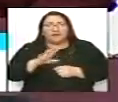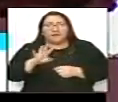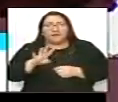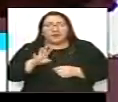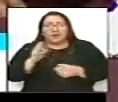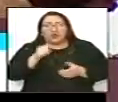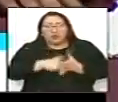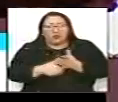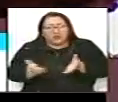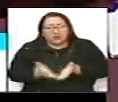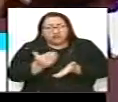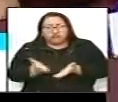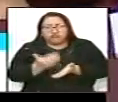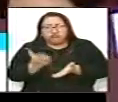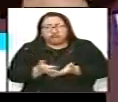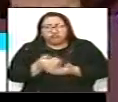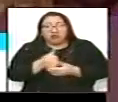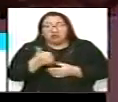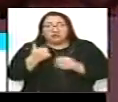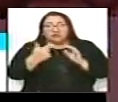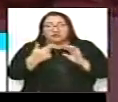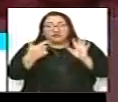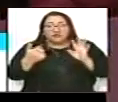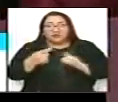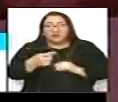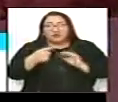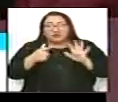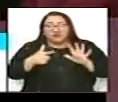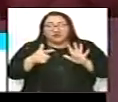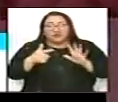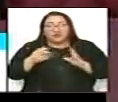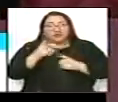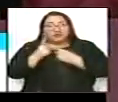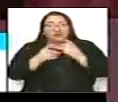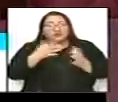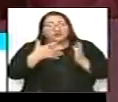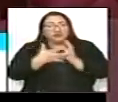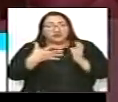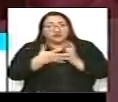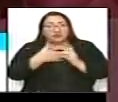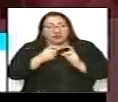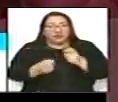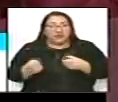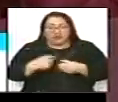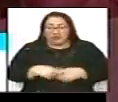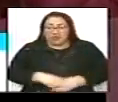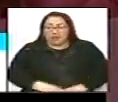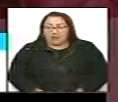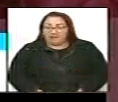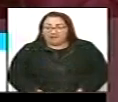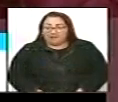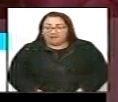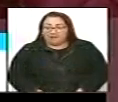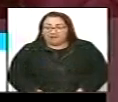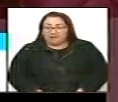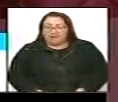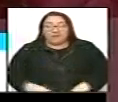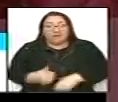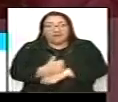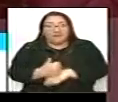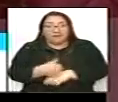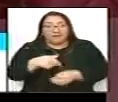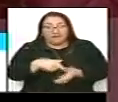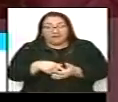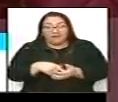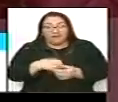2.354 folios, 17 declaraciones testimoniales de las personas directamente involucradas en los hechos. La asesora